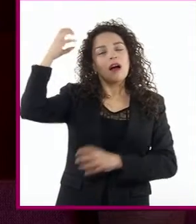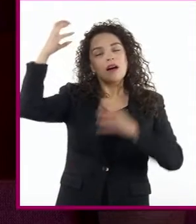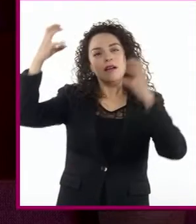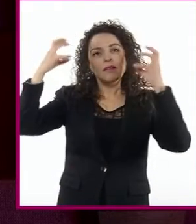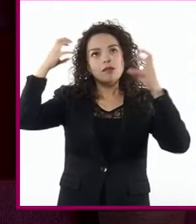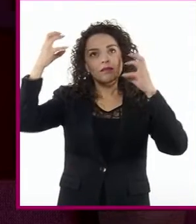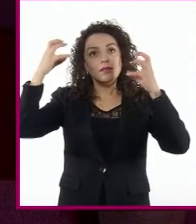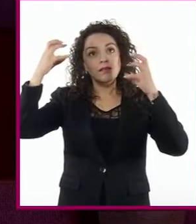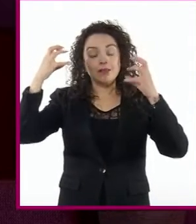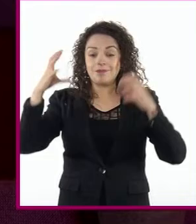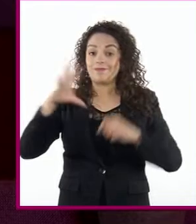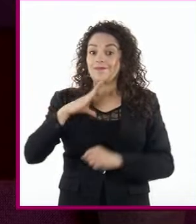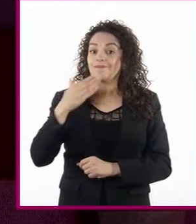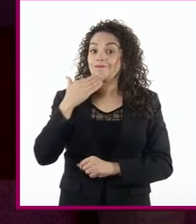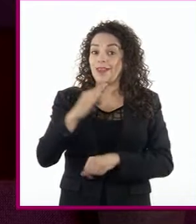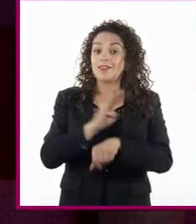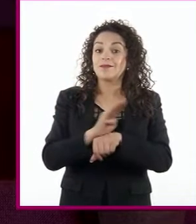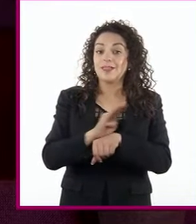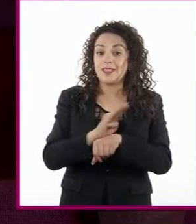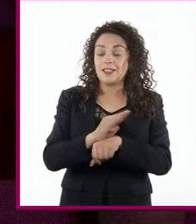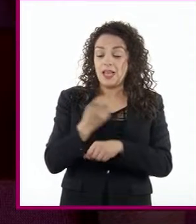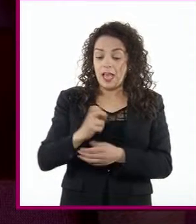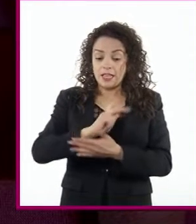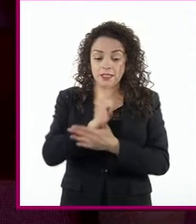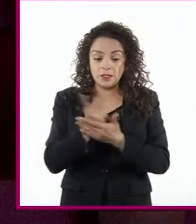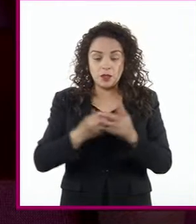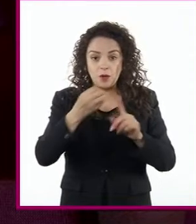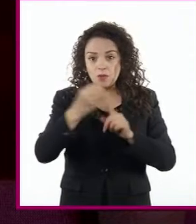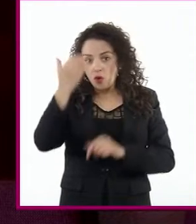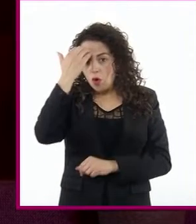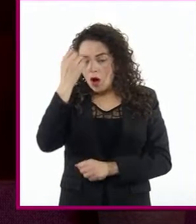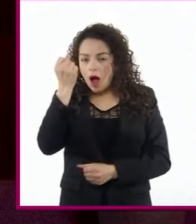beneficiados. En la sesión conoceremos algunas